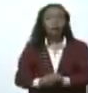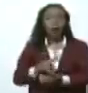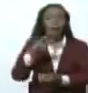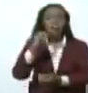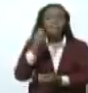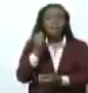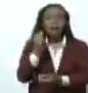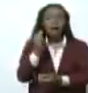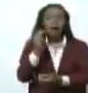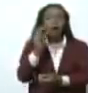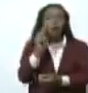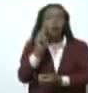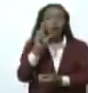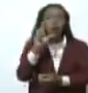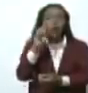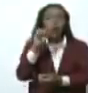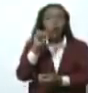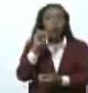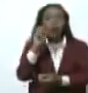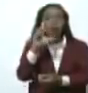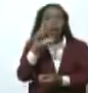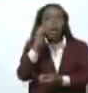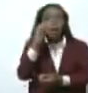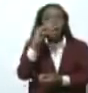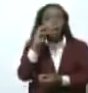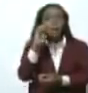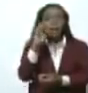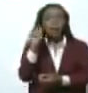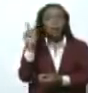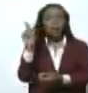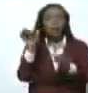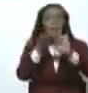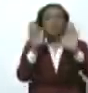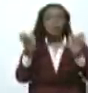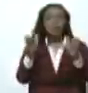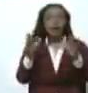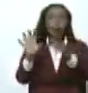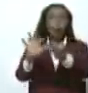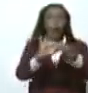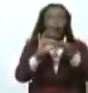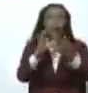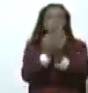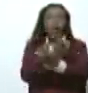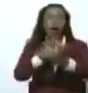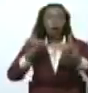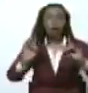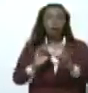Maulimer Baloa de Ruiz, Mesa de la Unidad Democrática,